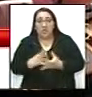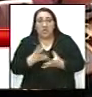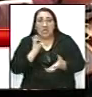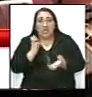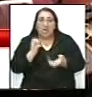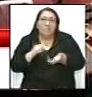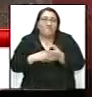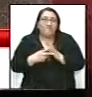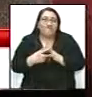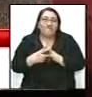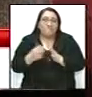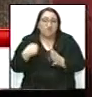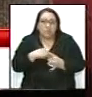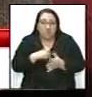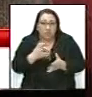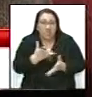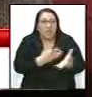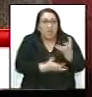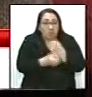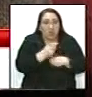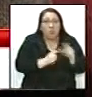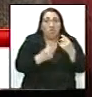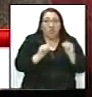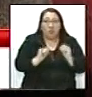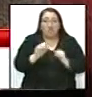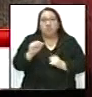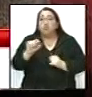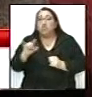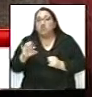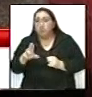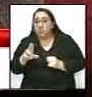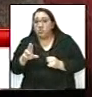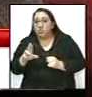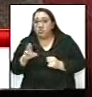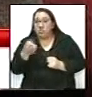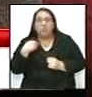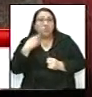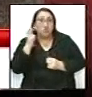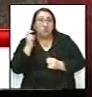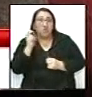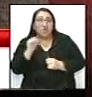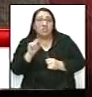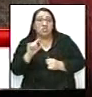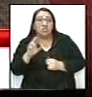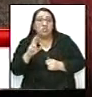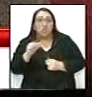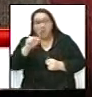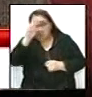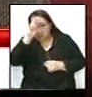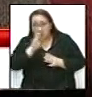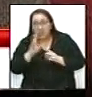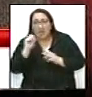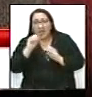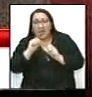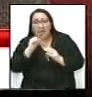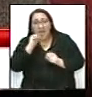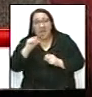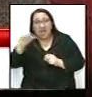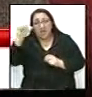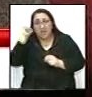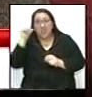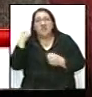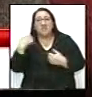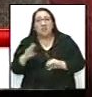sentido en el cual hemos recibido algunas informaciones del sur, porque hemos estado en el sur del Perú, y desde el día de ayer que se han manifestado